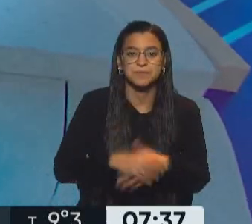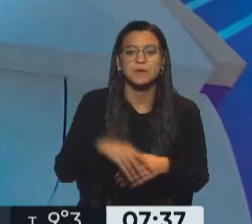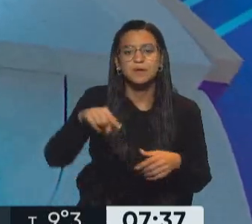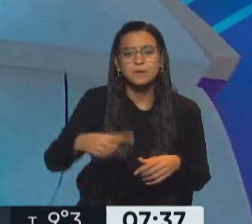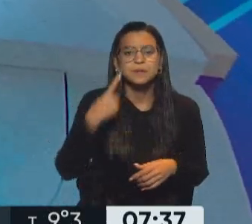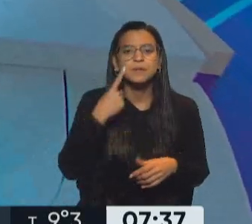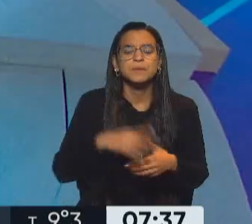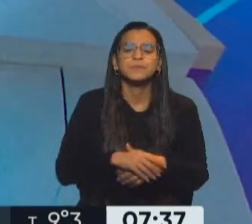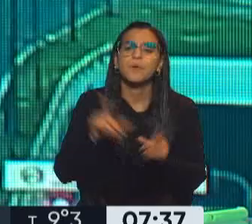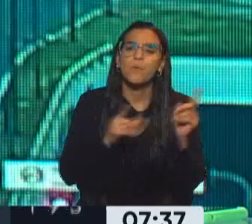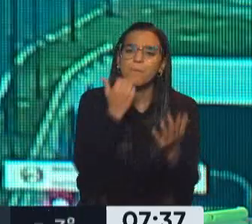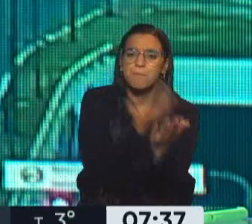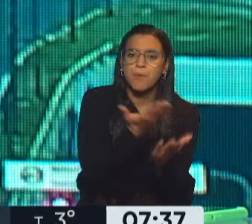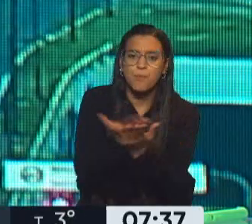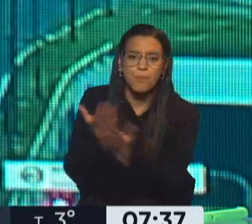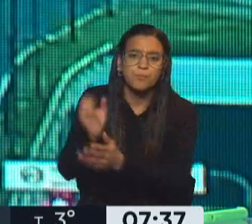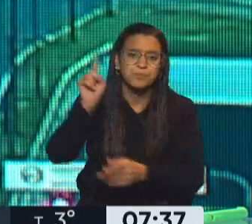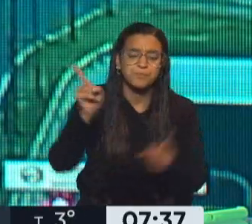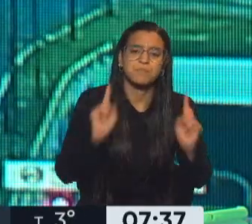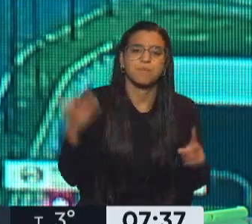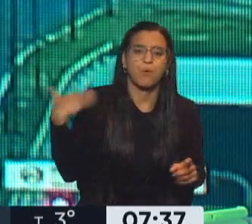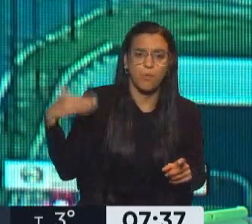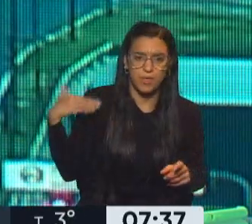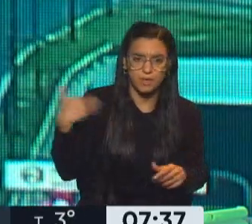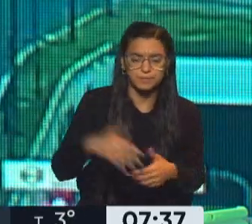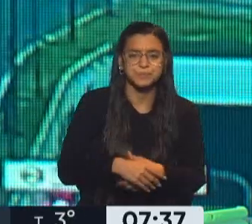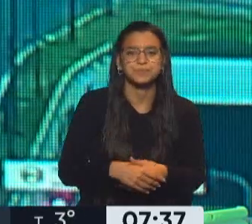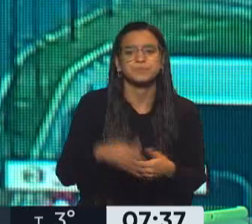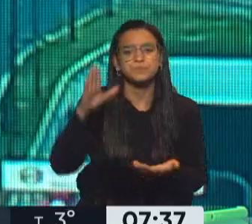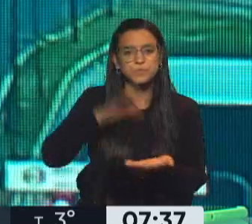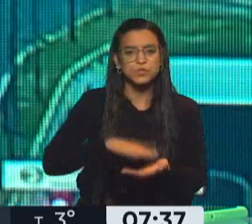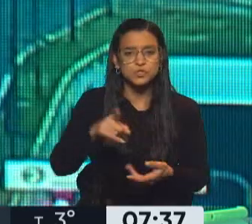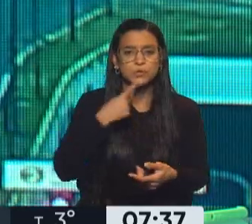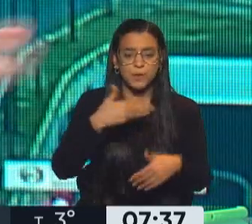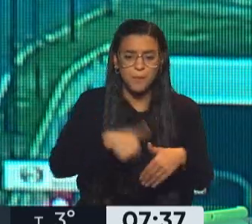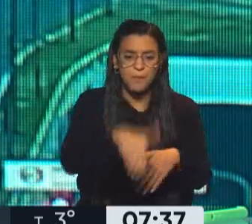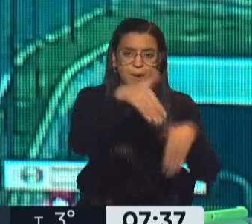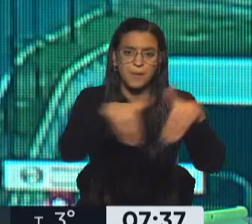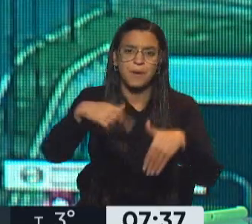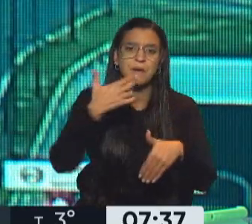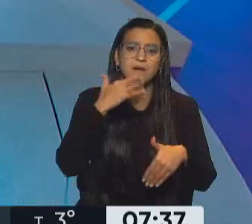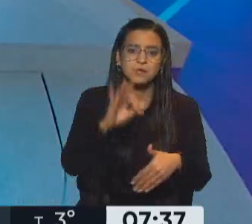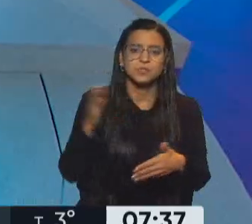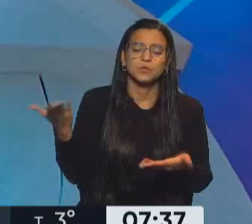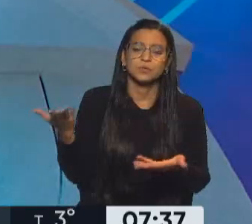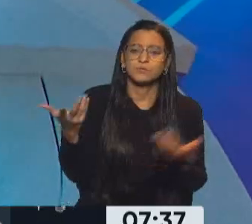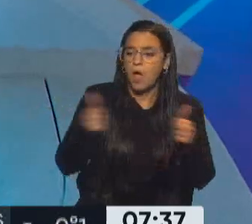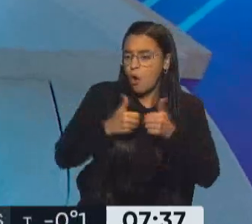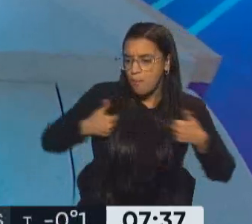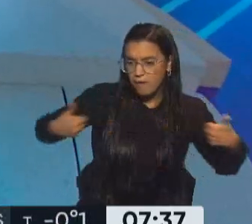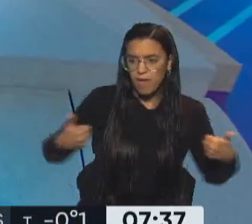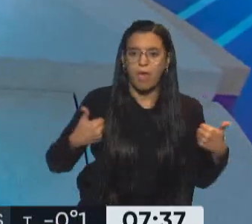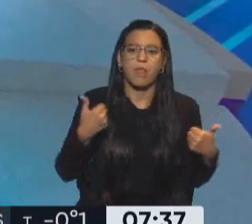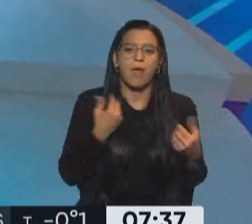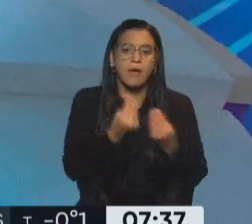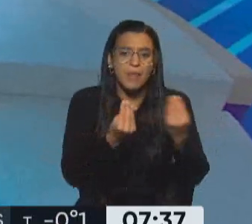quedamos con algunas de las propuestas que escuchábamos de la propia María Eugenia Vidal en función justamente de las próximas PASO, acompañada, ¿no?, por el resto de candidatos que